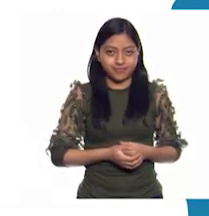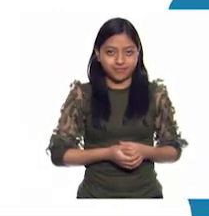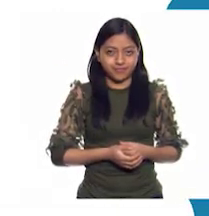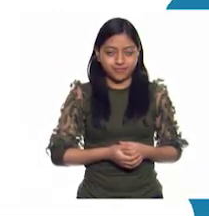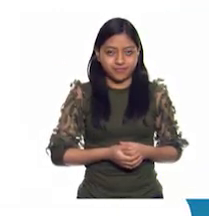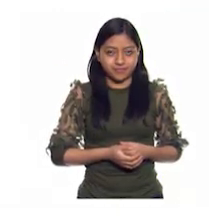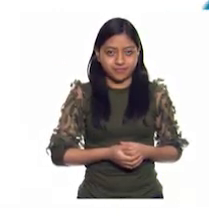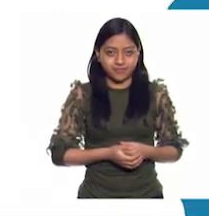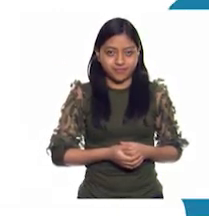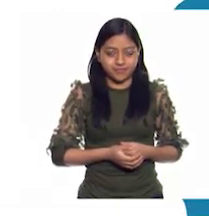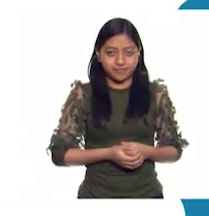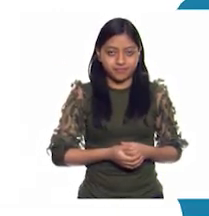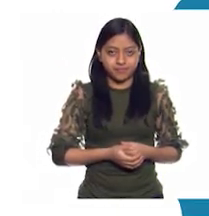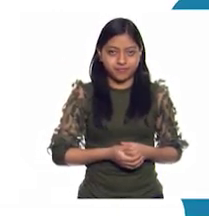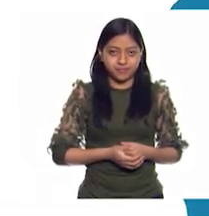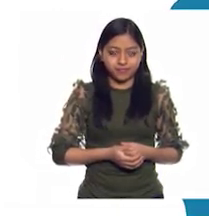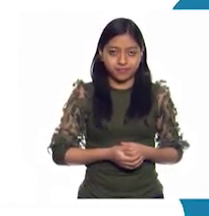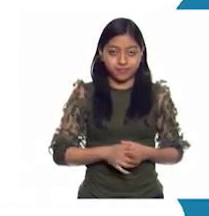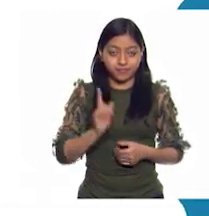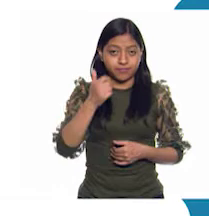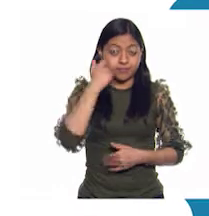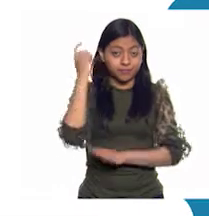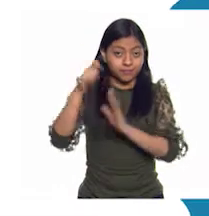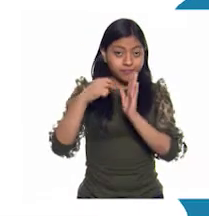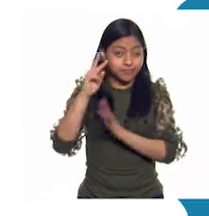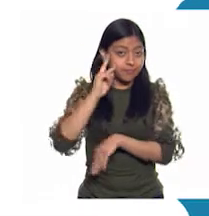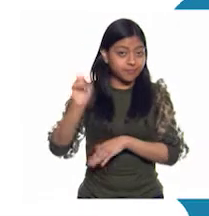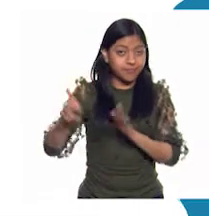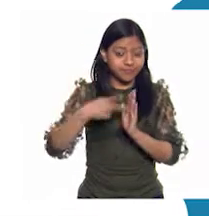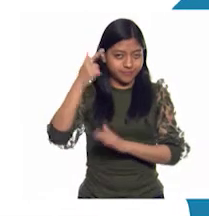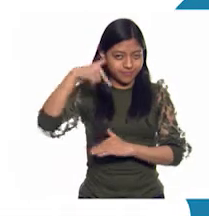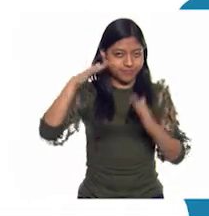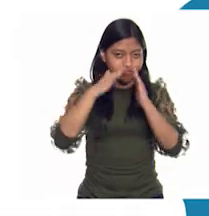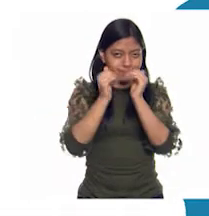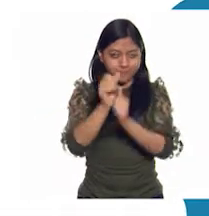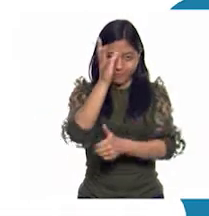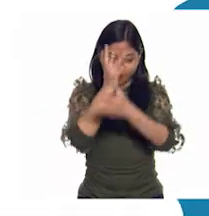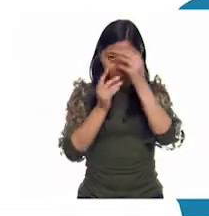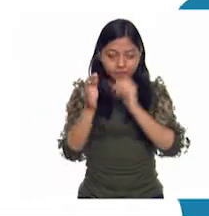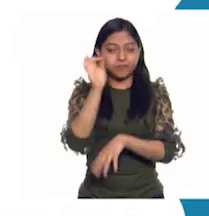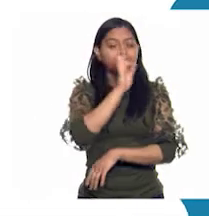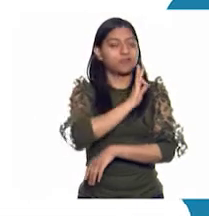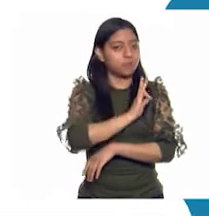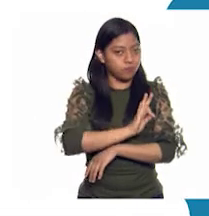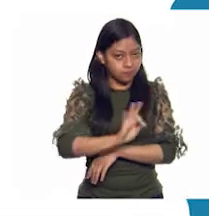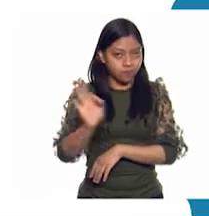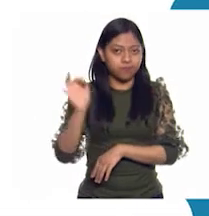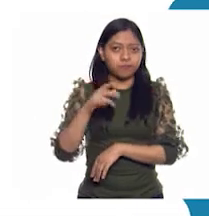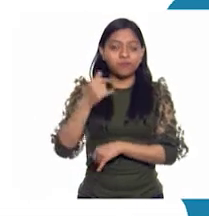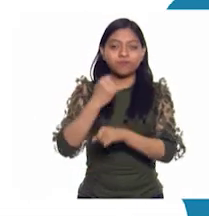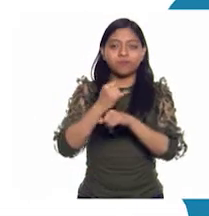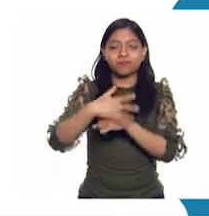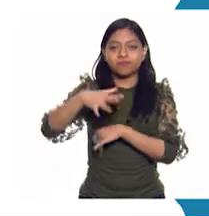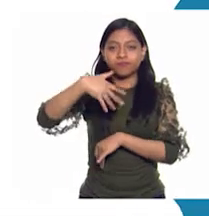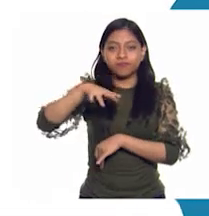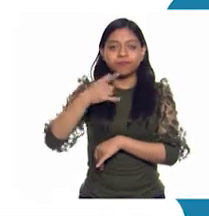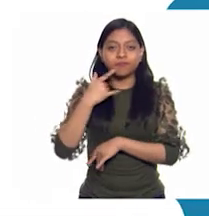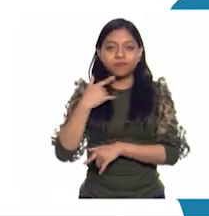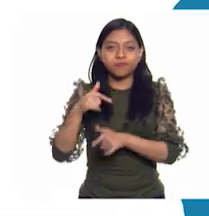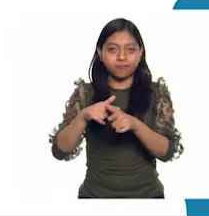conalitec.cep.gov.mx. Si quieres volver a ver los programas de Aprende en Casa, los puedes encontrar en la siguiente liga: